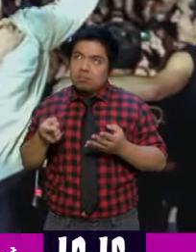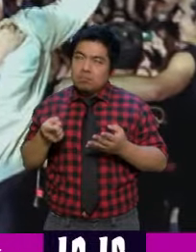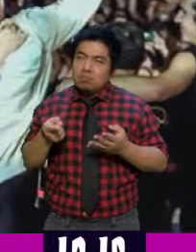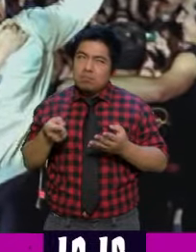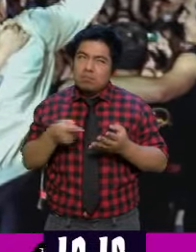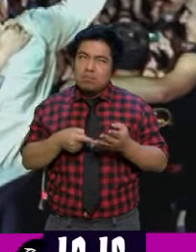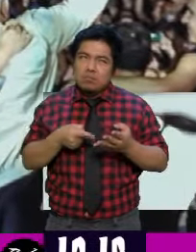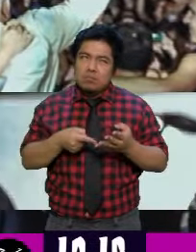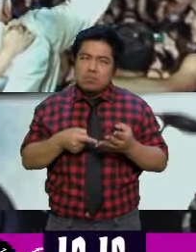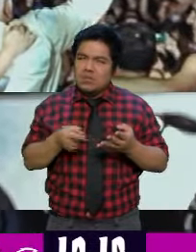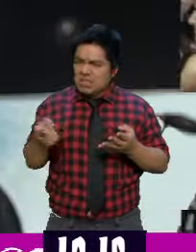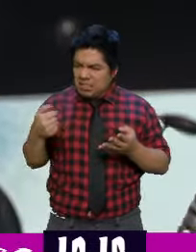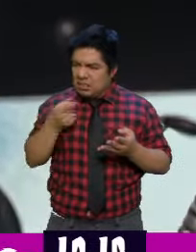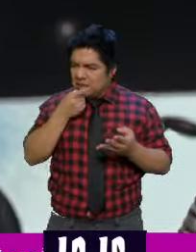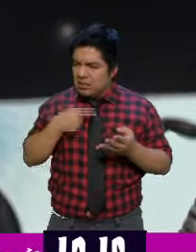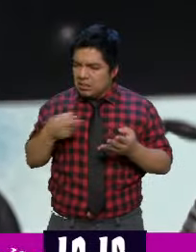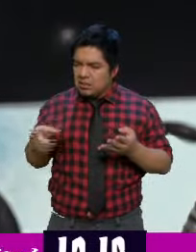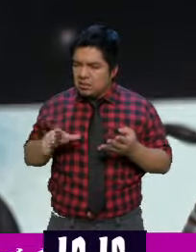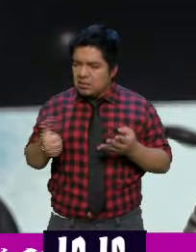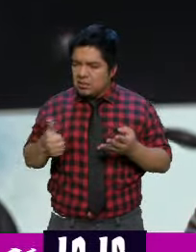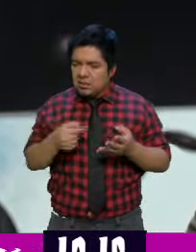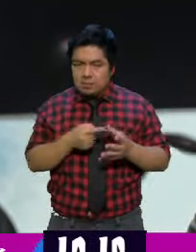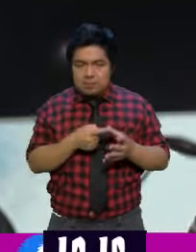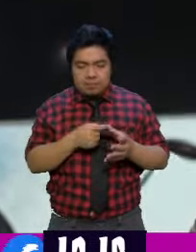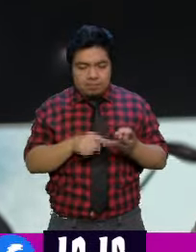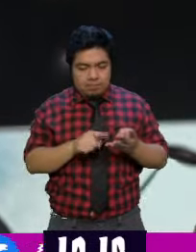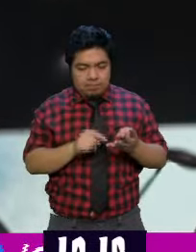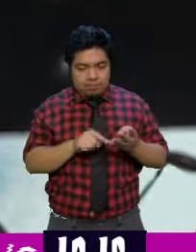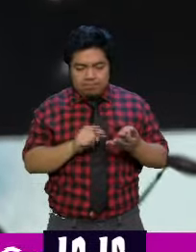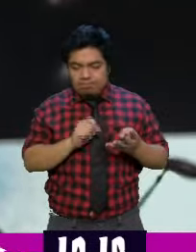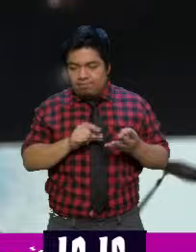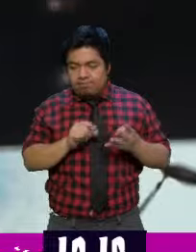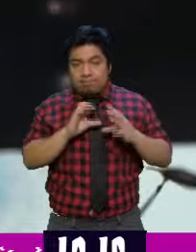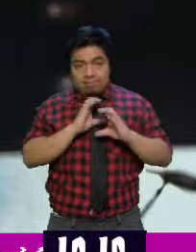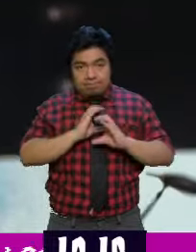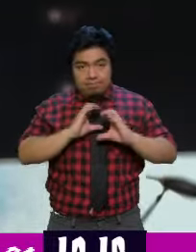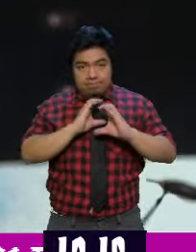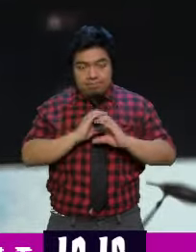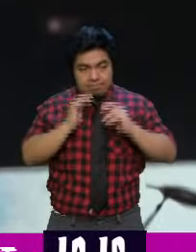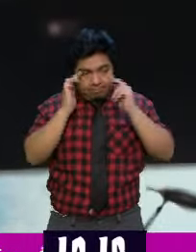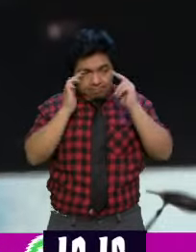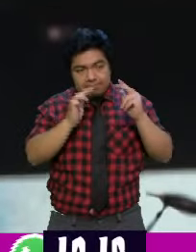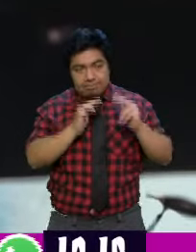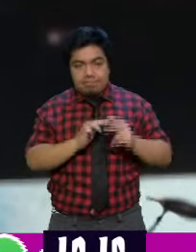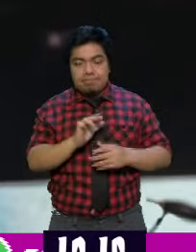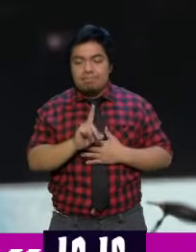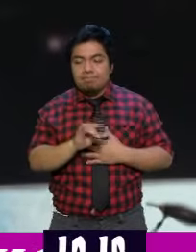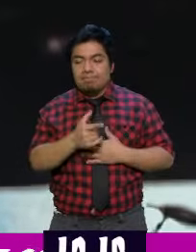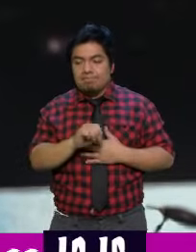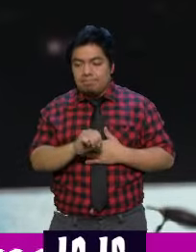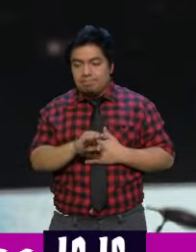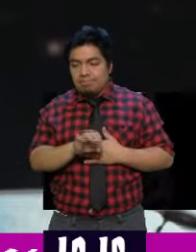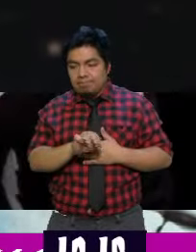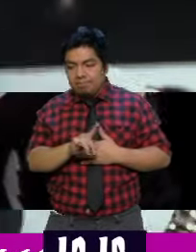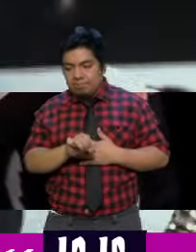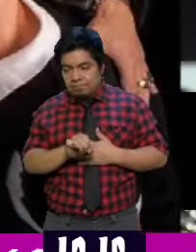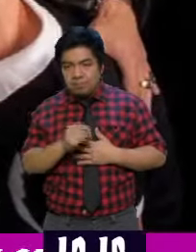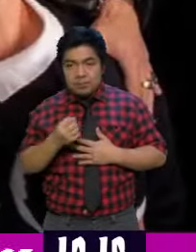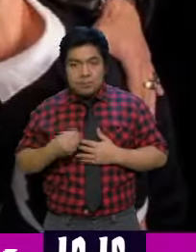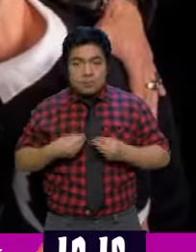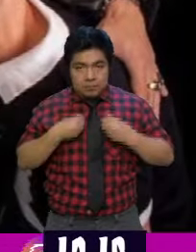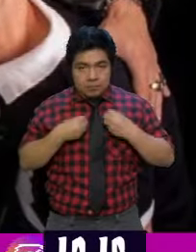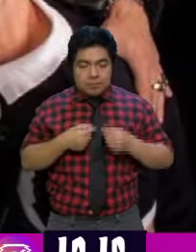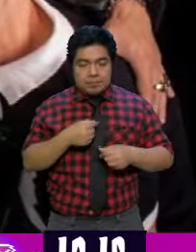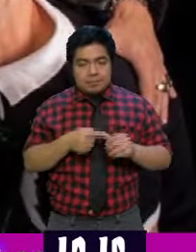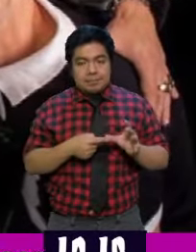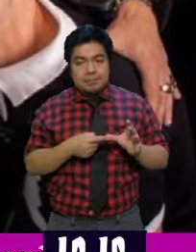Después, a ver, ya se me ha acordado un palabra. Después tuvimos el privilegio de hacer una canción homenaje a Diego Verdaguer, estando en vida.